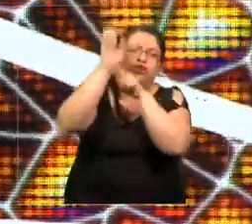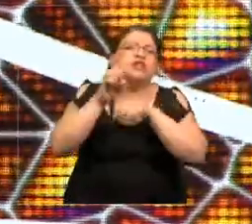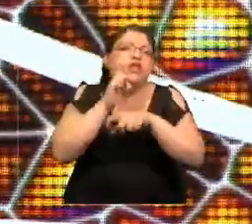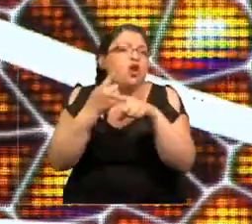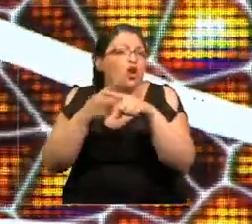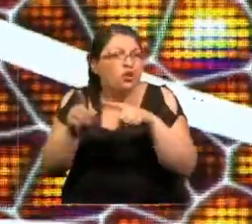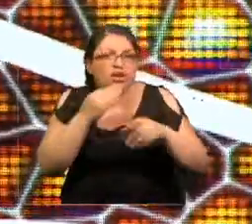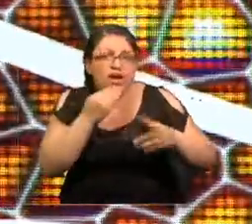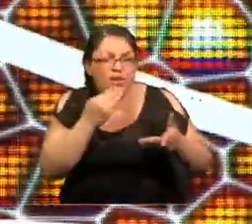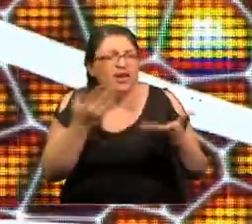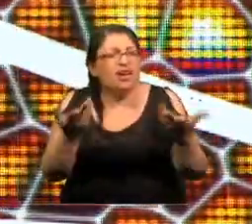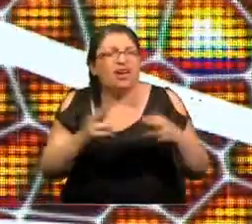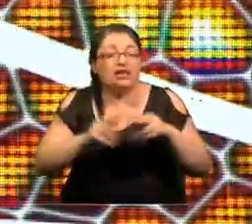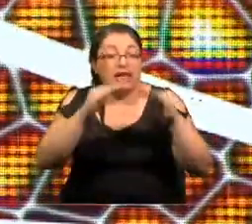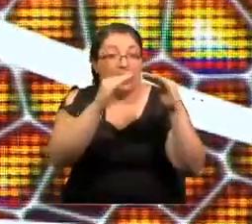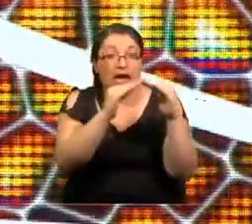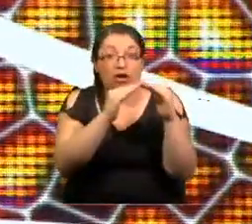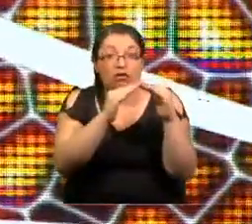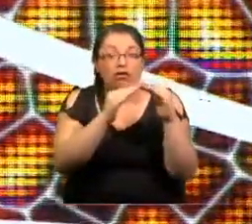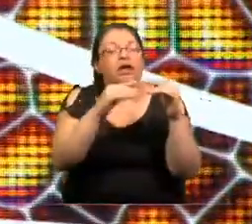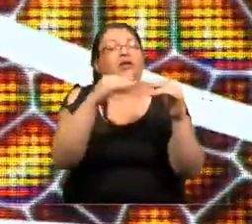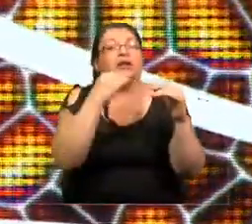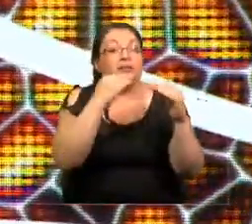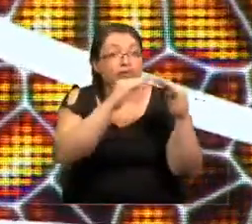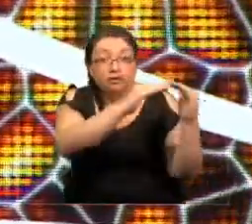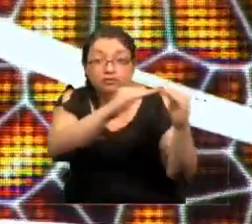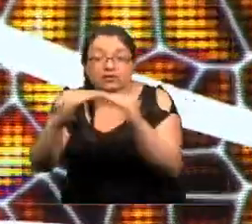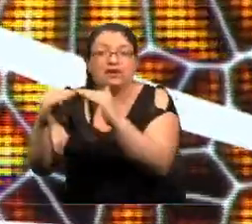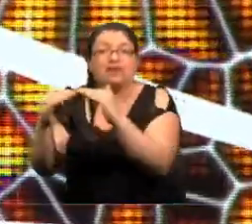tanto la vivienda como el barrio